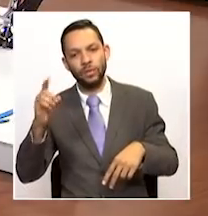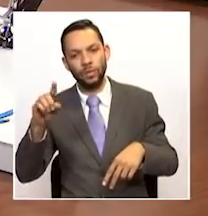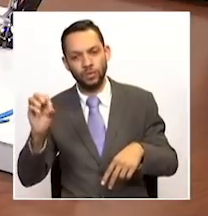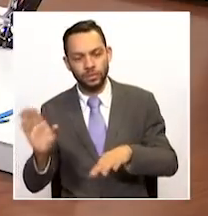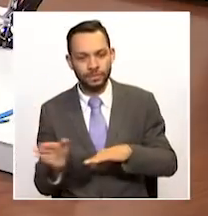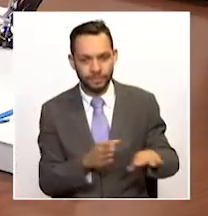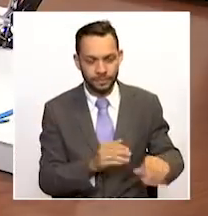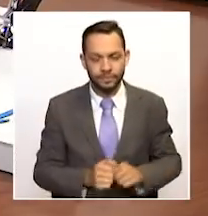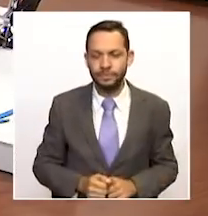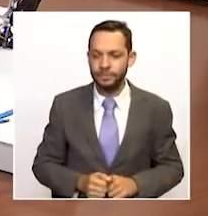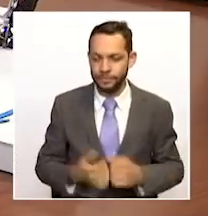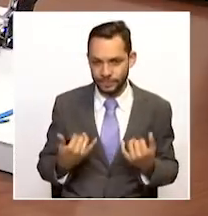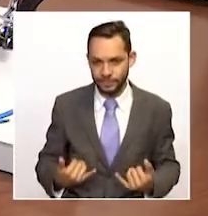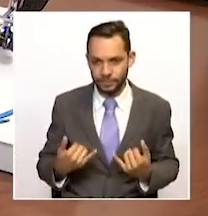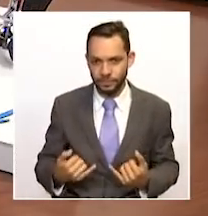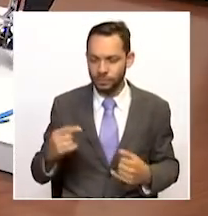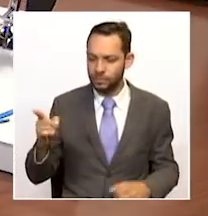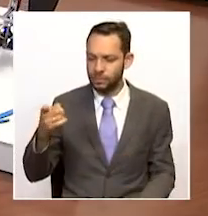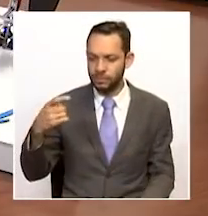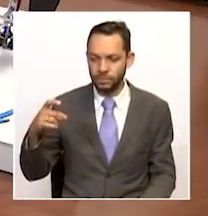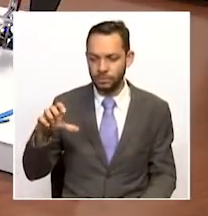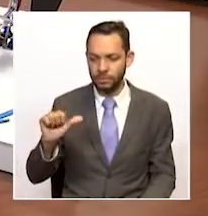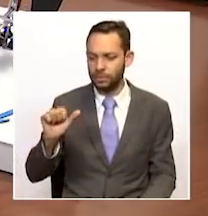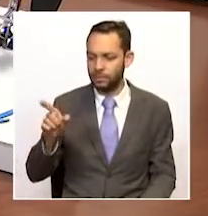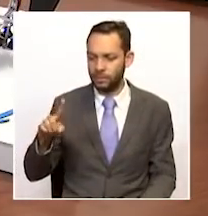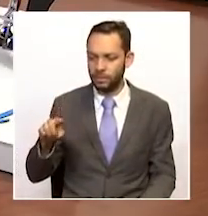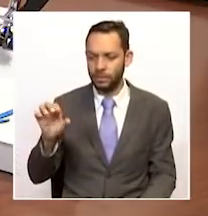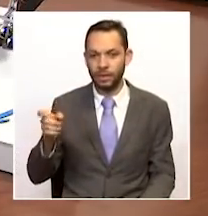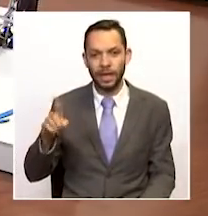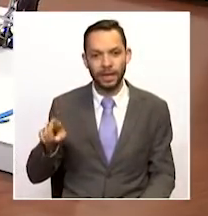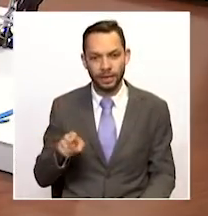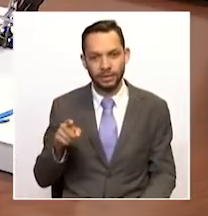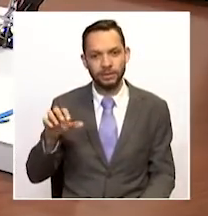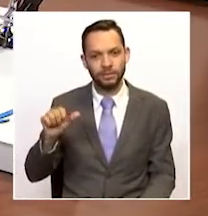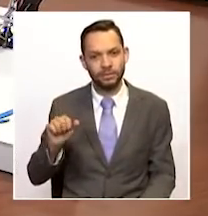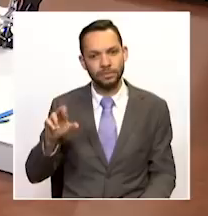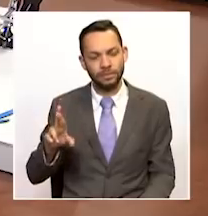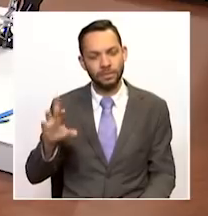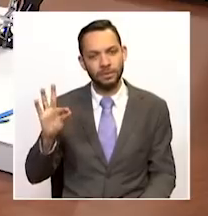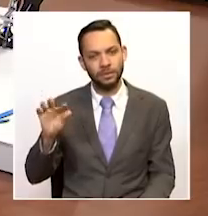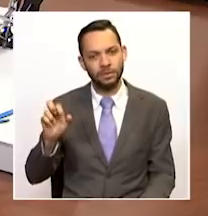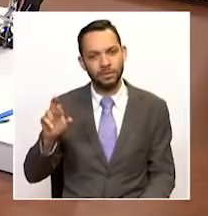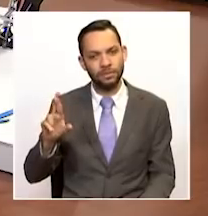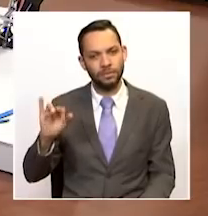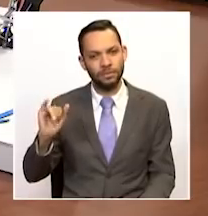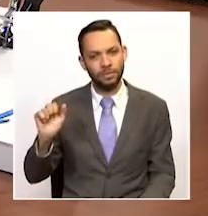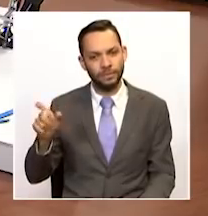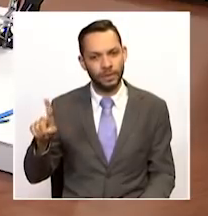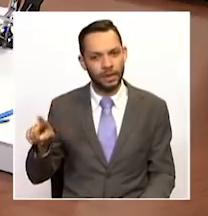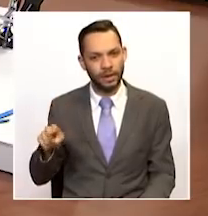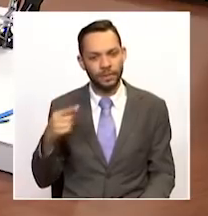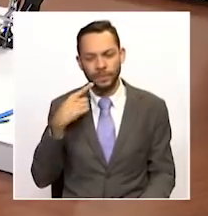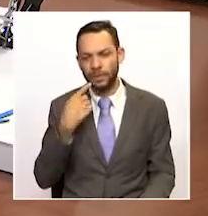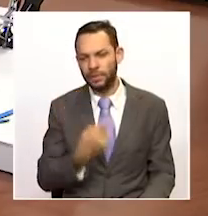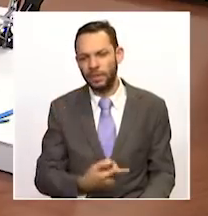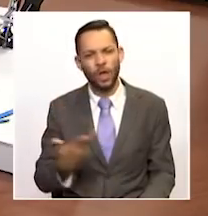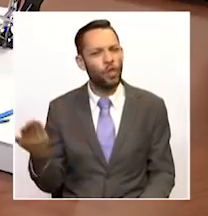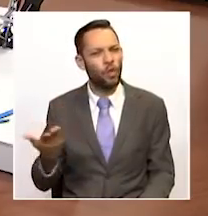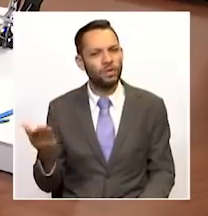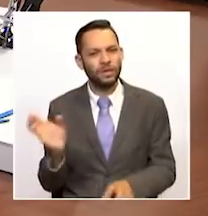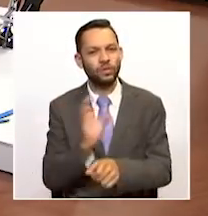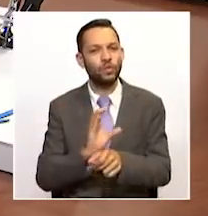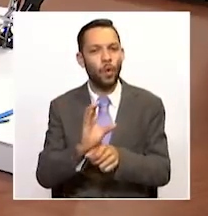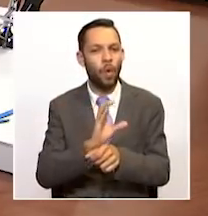es importante que nosotros miremos que el celemín a el paciente también tiene que ver según la altura de la ciudad donde estemos